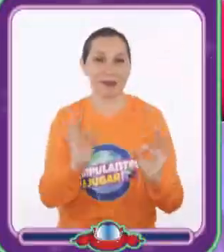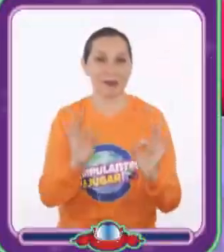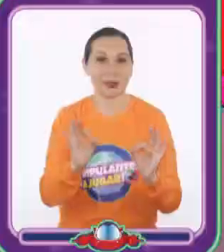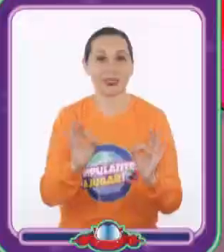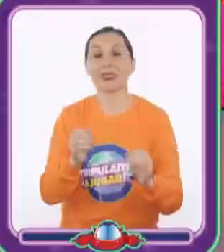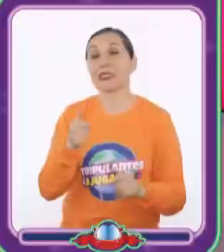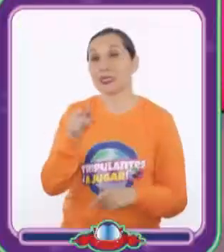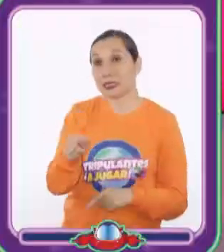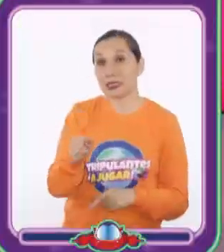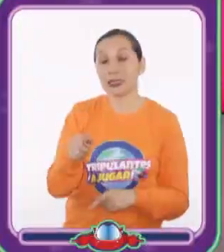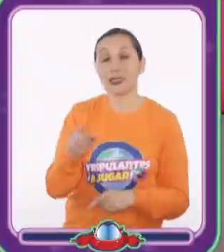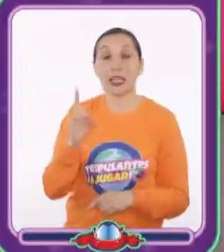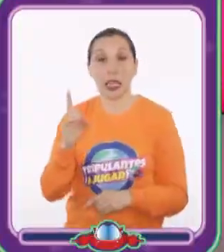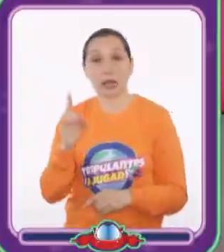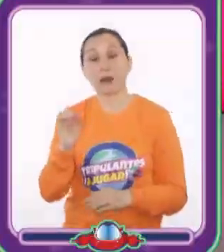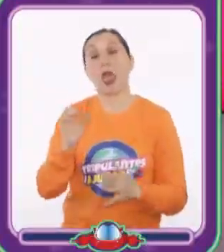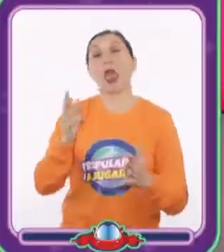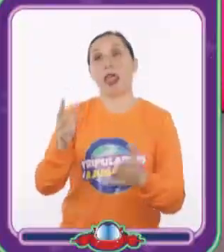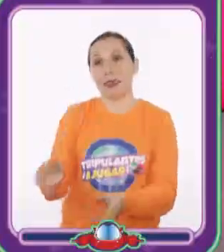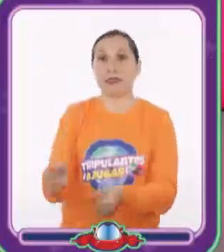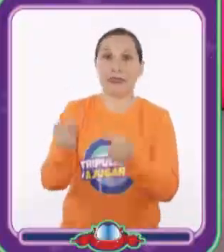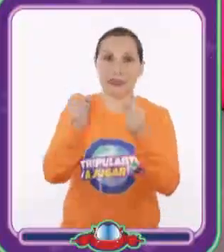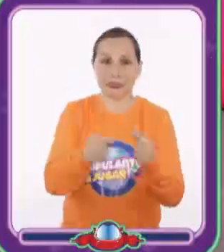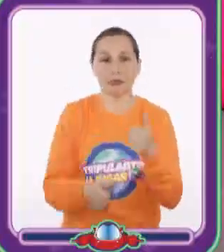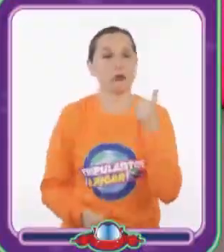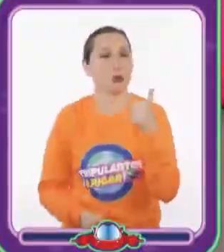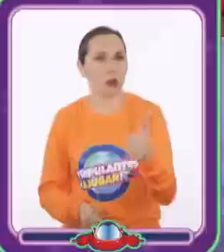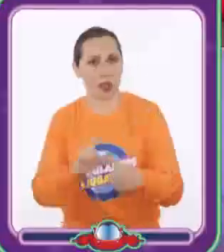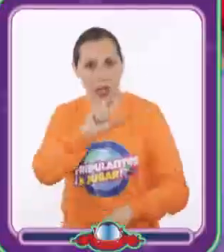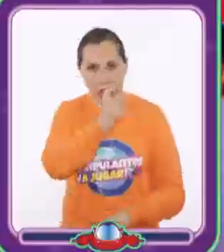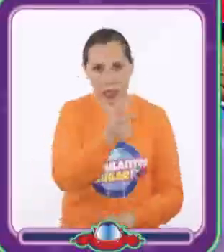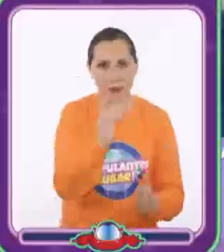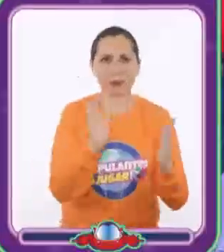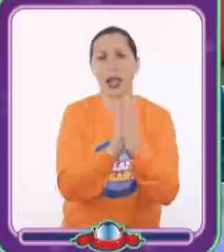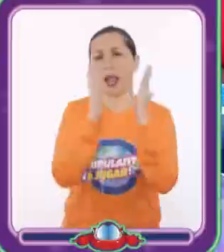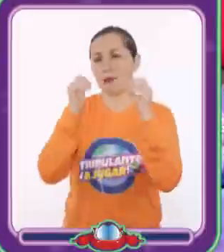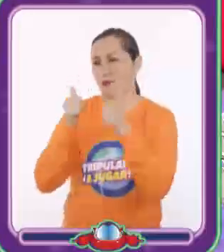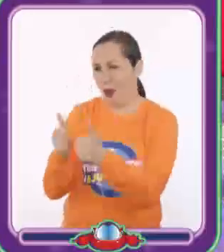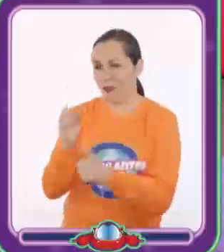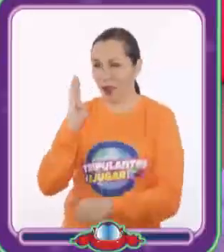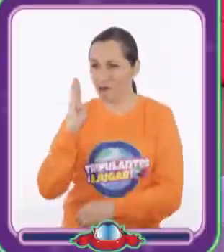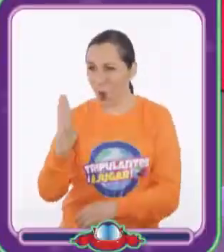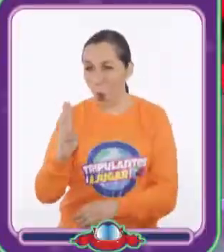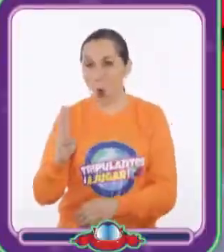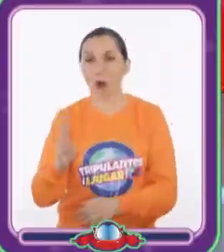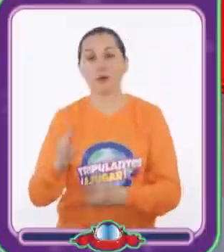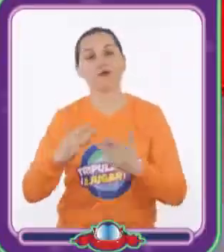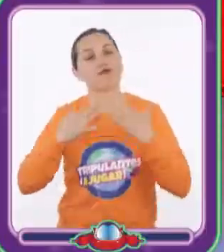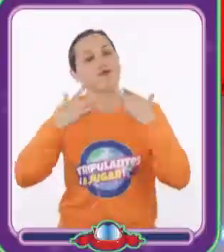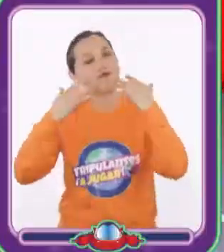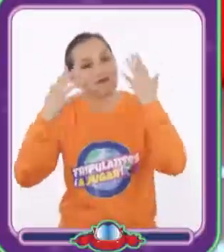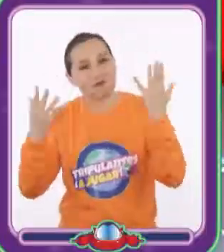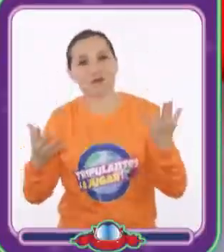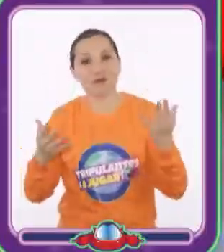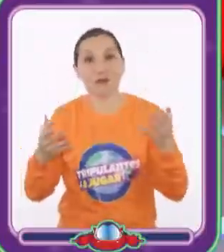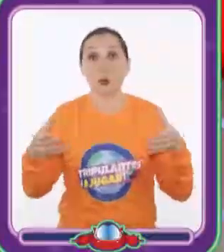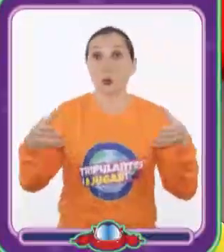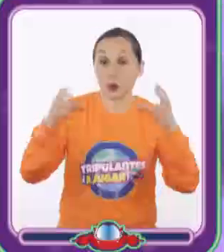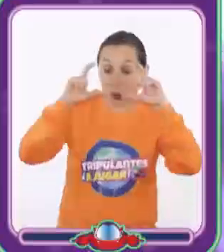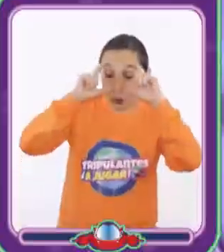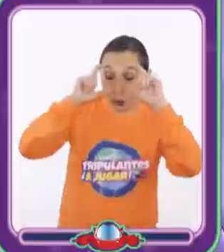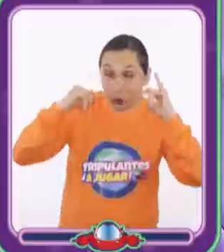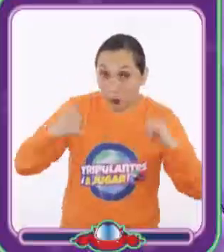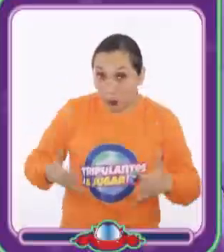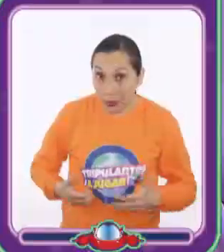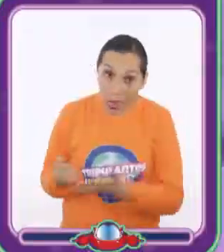dame esos 10. Hoy ves algo, Dairelis. Un poquito. ¡Ay, sí! Muy bien, Gaspar. Muy bien, Bruno. ¡Cuánta alegría!